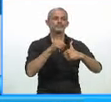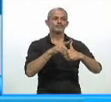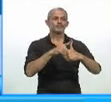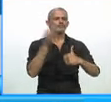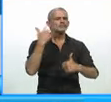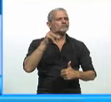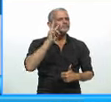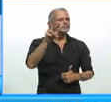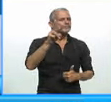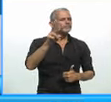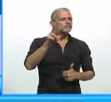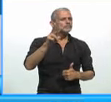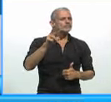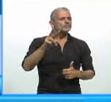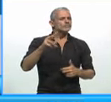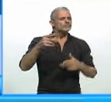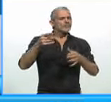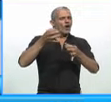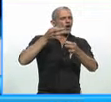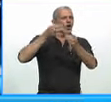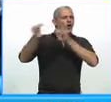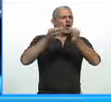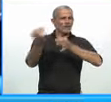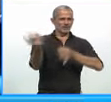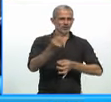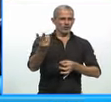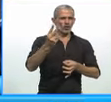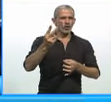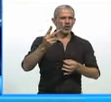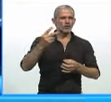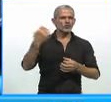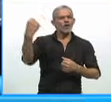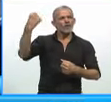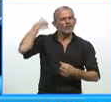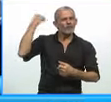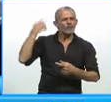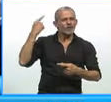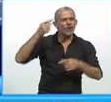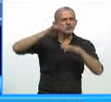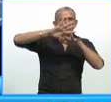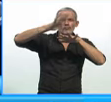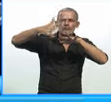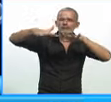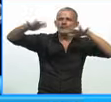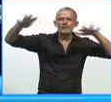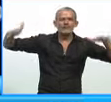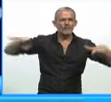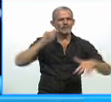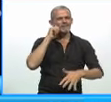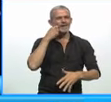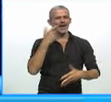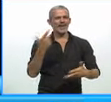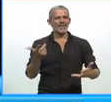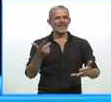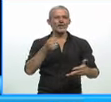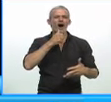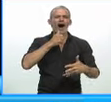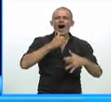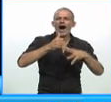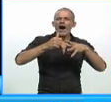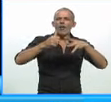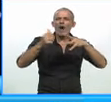Veía el fondo de la conversación con esas imágenes maravillosas y es el atleta y la embarcación